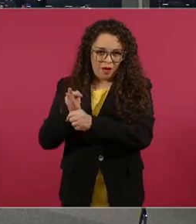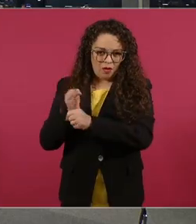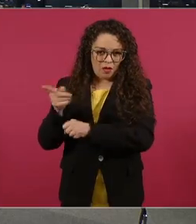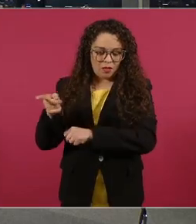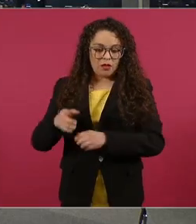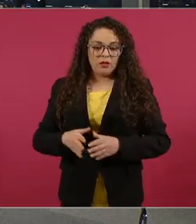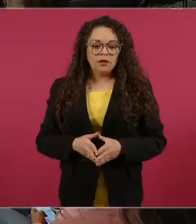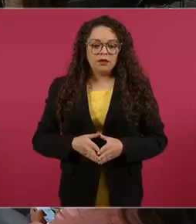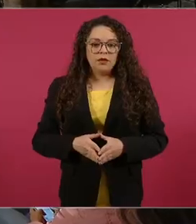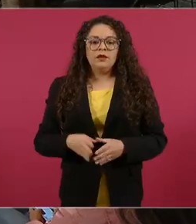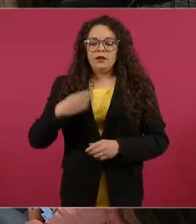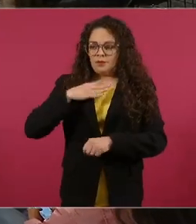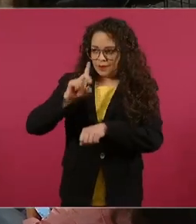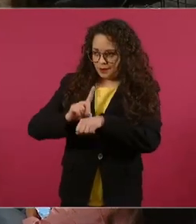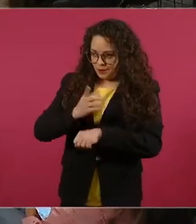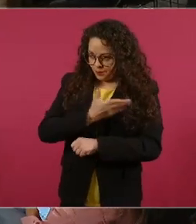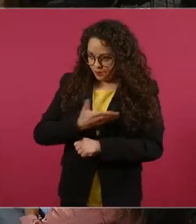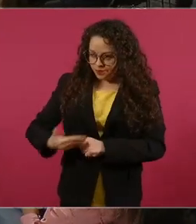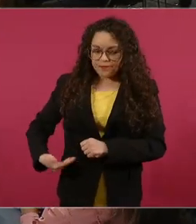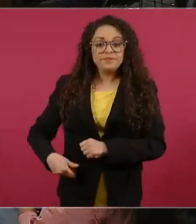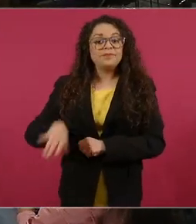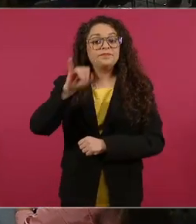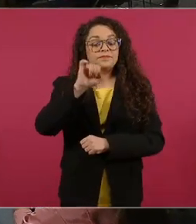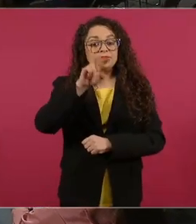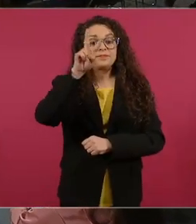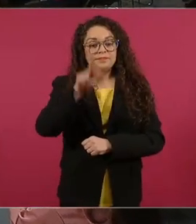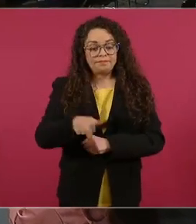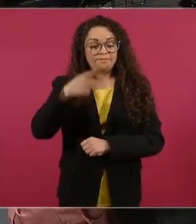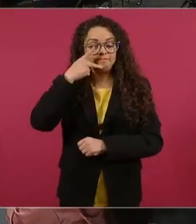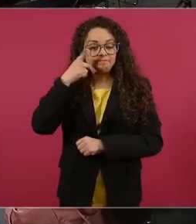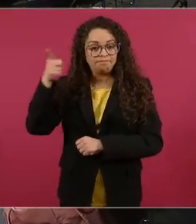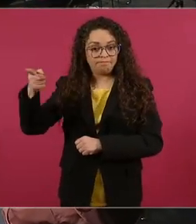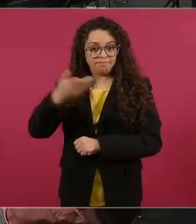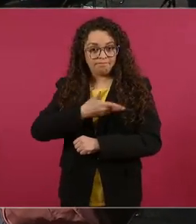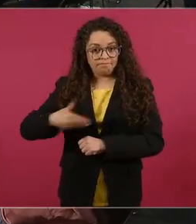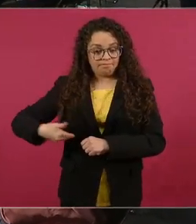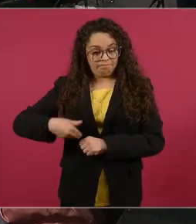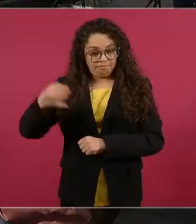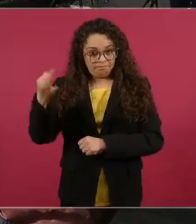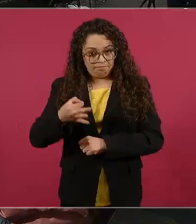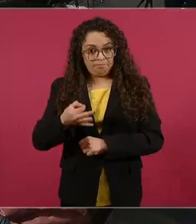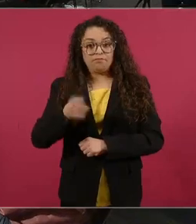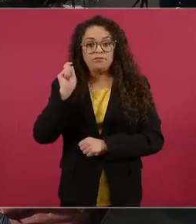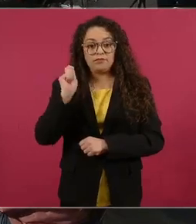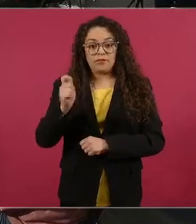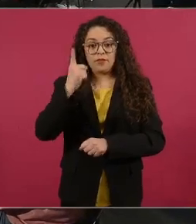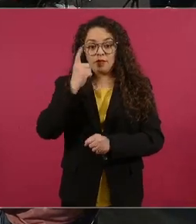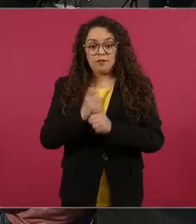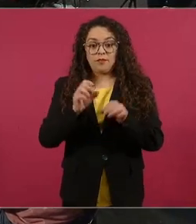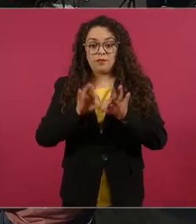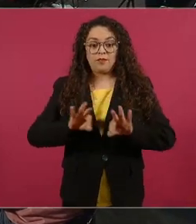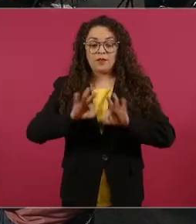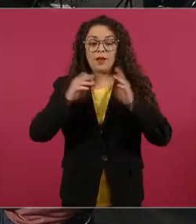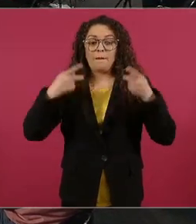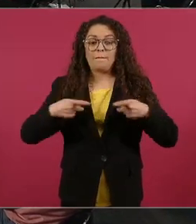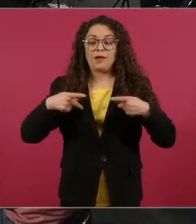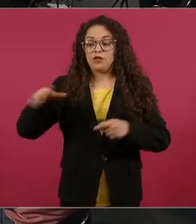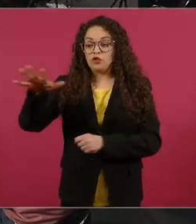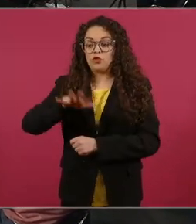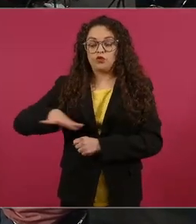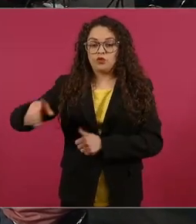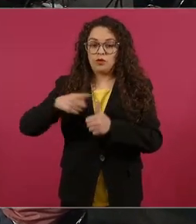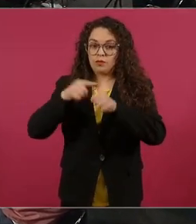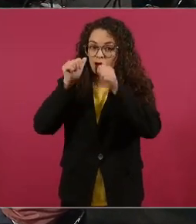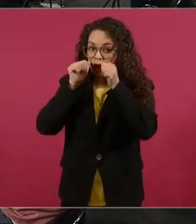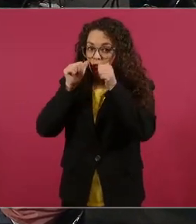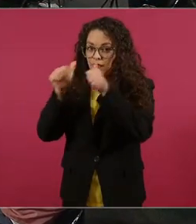efectivamente, como señala el señor presidente, la prioridad es la gente. Y en este caso en particular, sobre todo